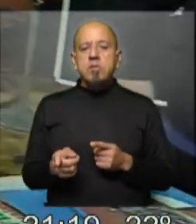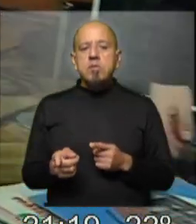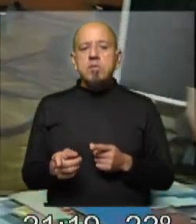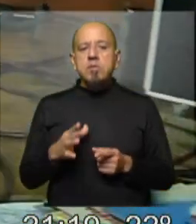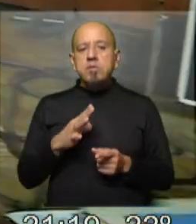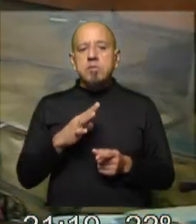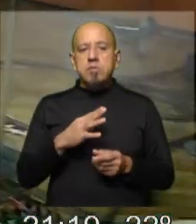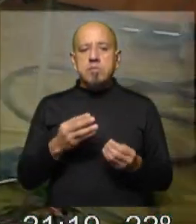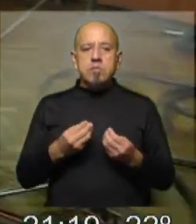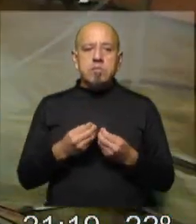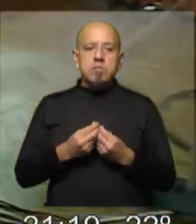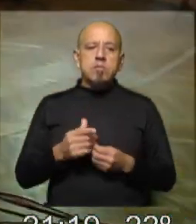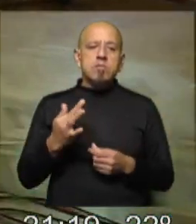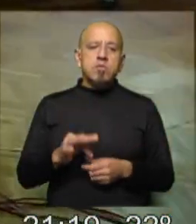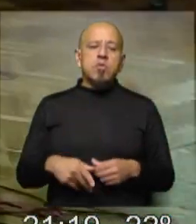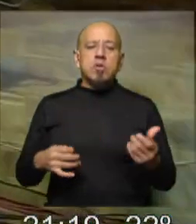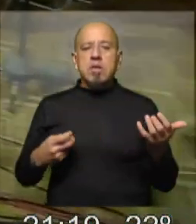también hay folclore, canto popular.